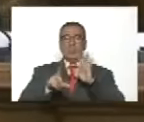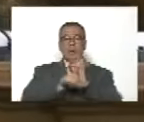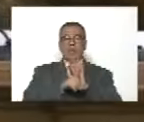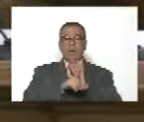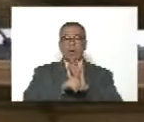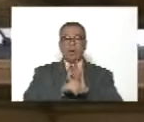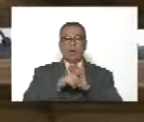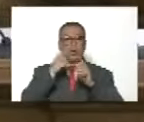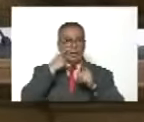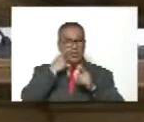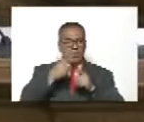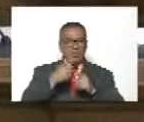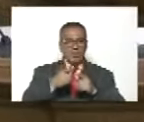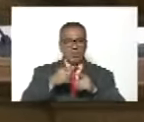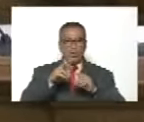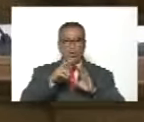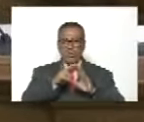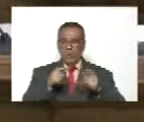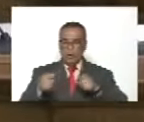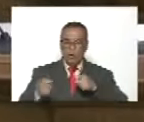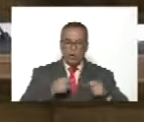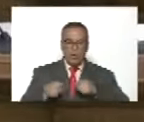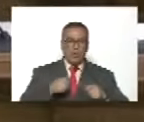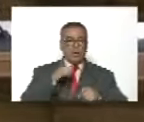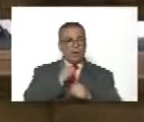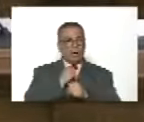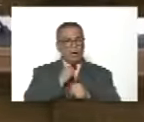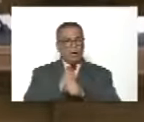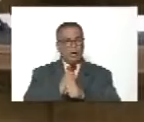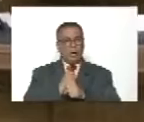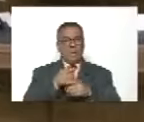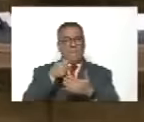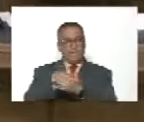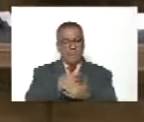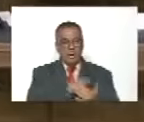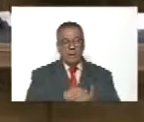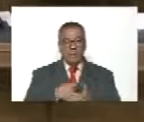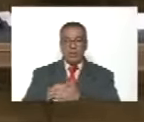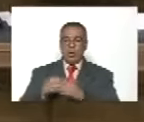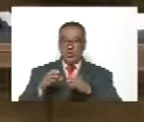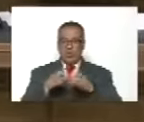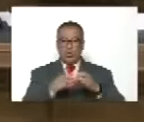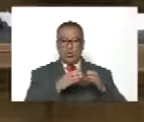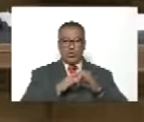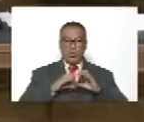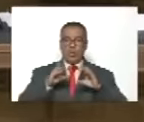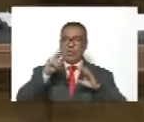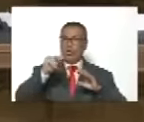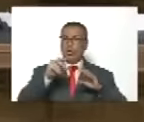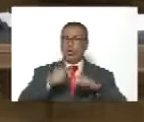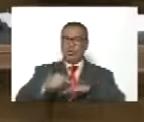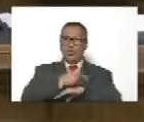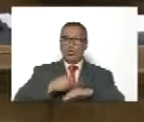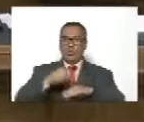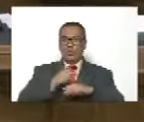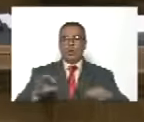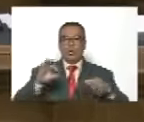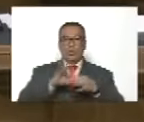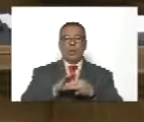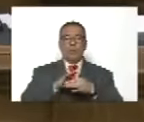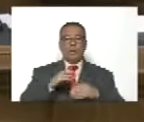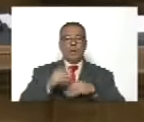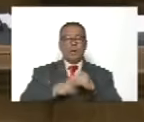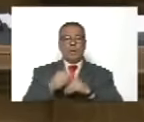de fiscalización, regularización, actuación y financiamiento de las organizaciones no gubernamentales y afines,